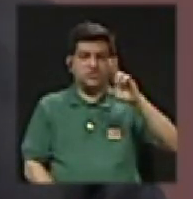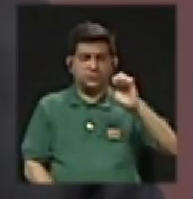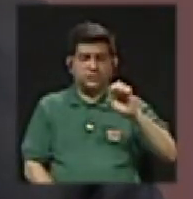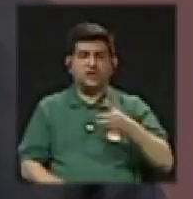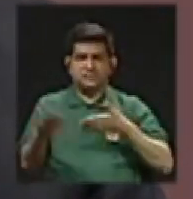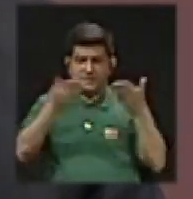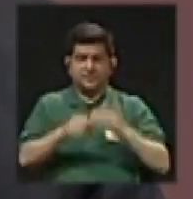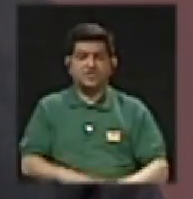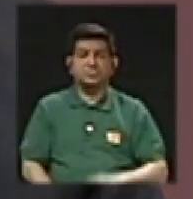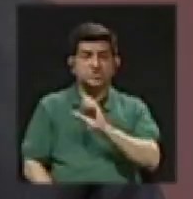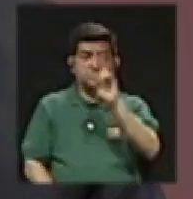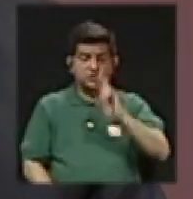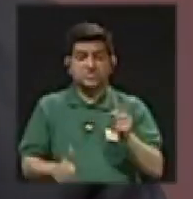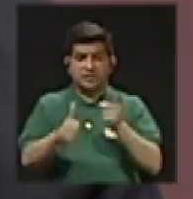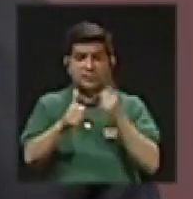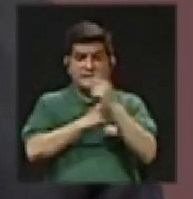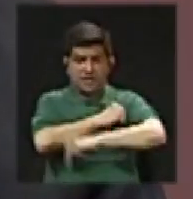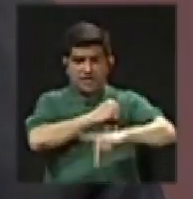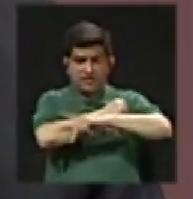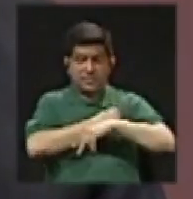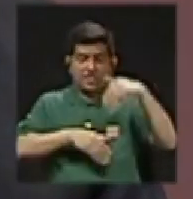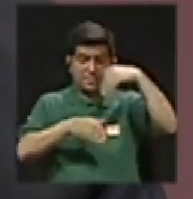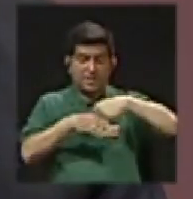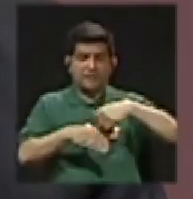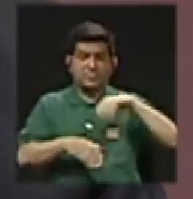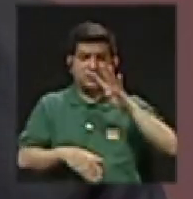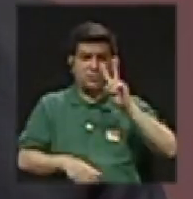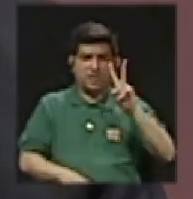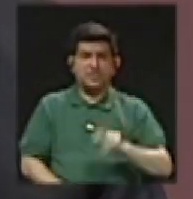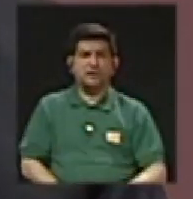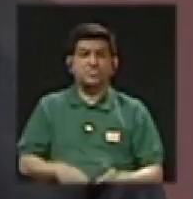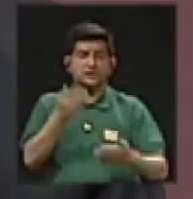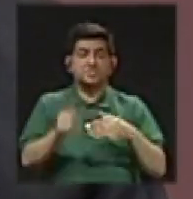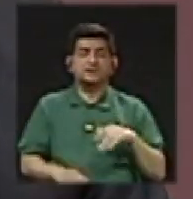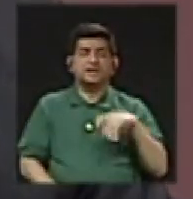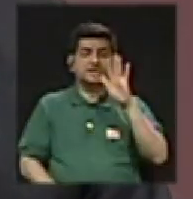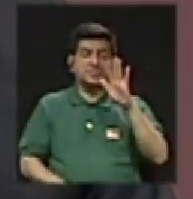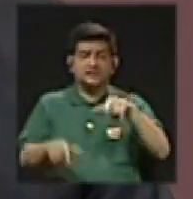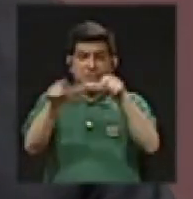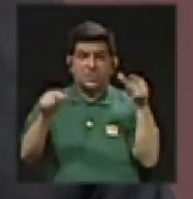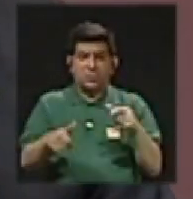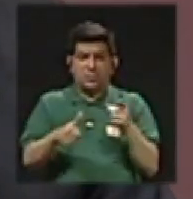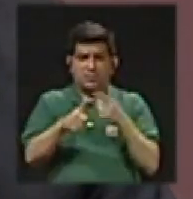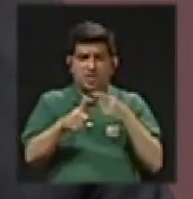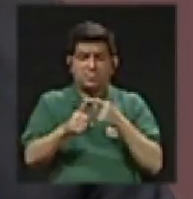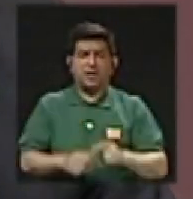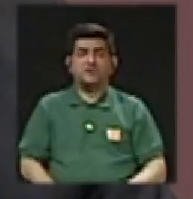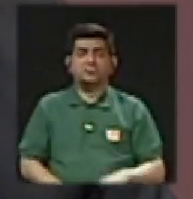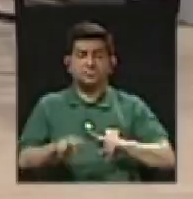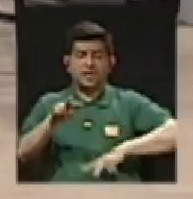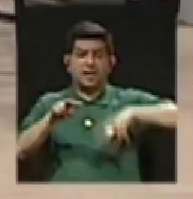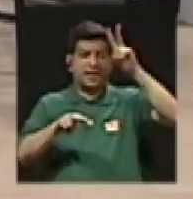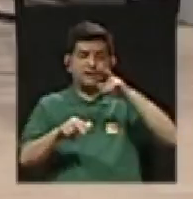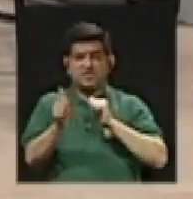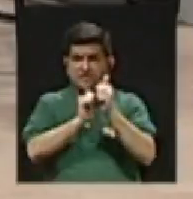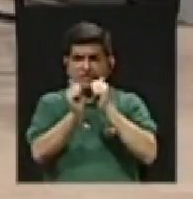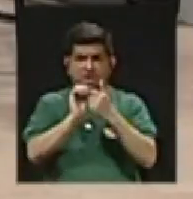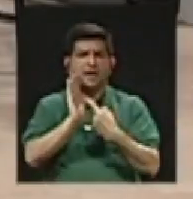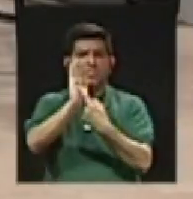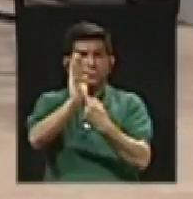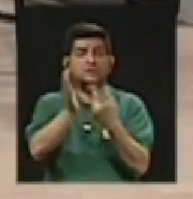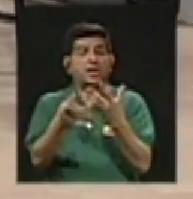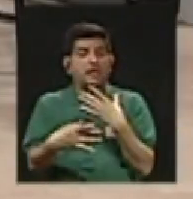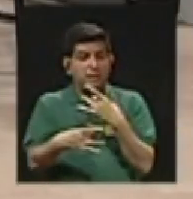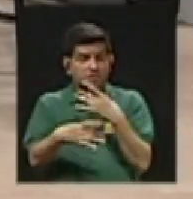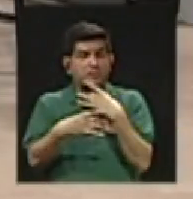primeros países, tal vez de los 42, en los primeros 5 campos en cuanto a la ventaja comparativa revelada. Y eso es muy interesante